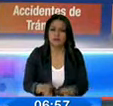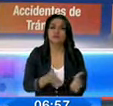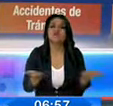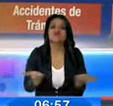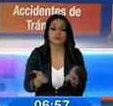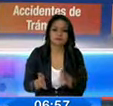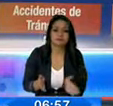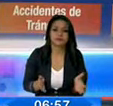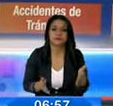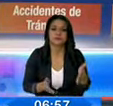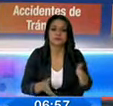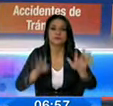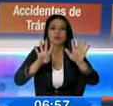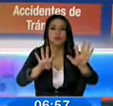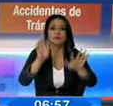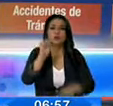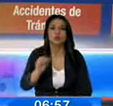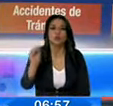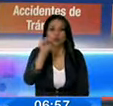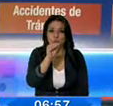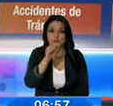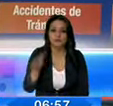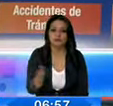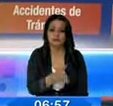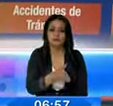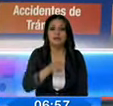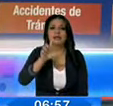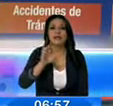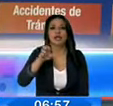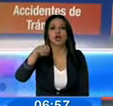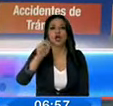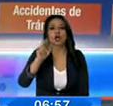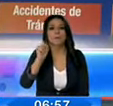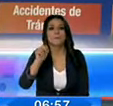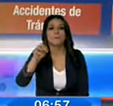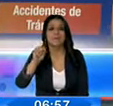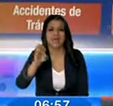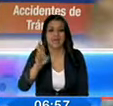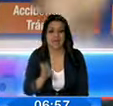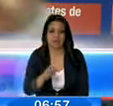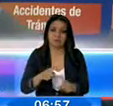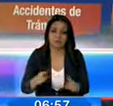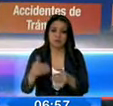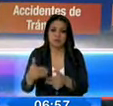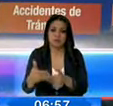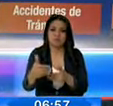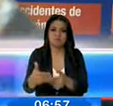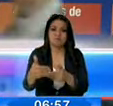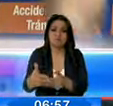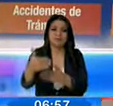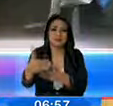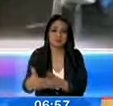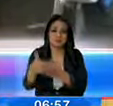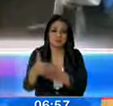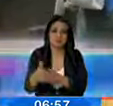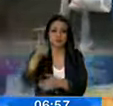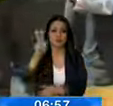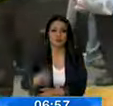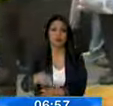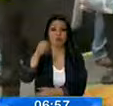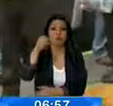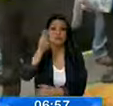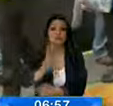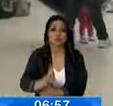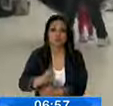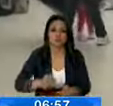direccionado por la avenida 9 de octubre y por la avenida Juan León Mera. Vamos a hacer cierres progresivos de norte a sur. La seguridad también